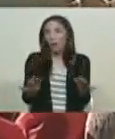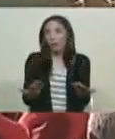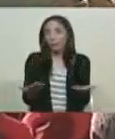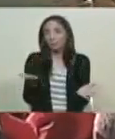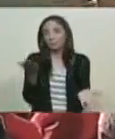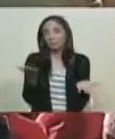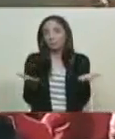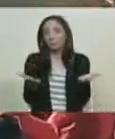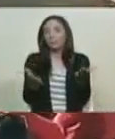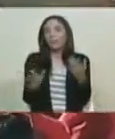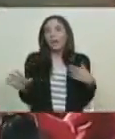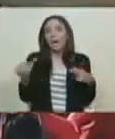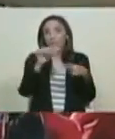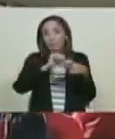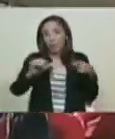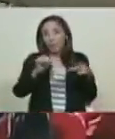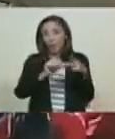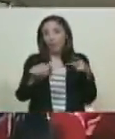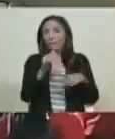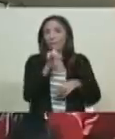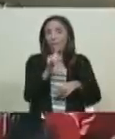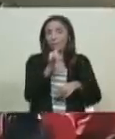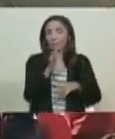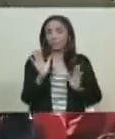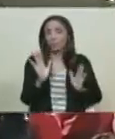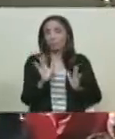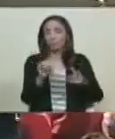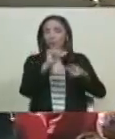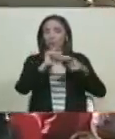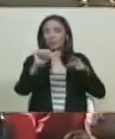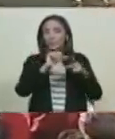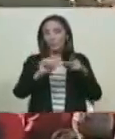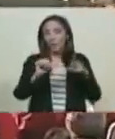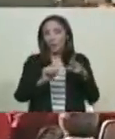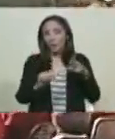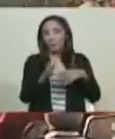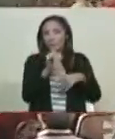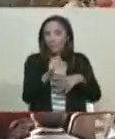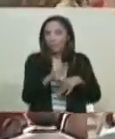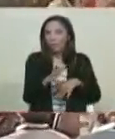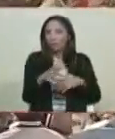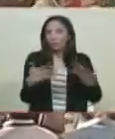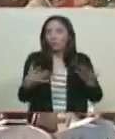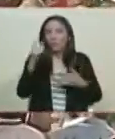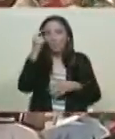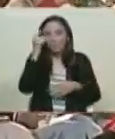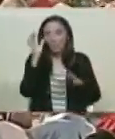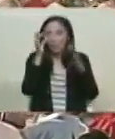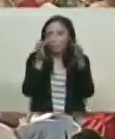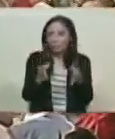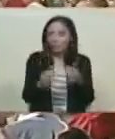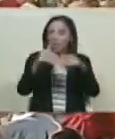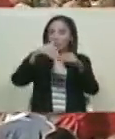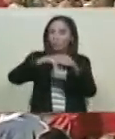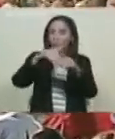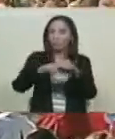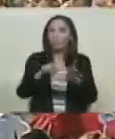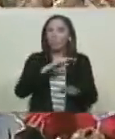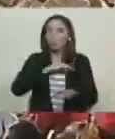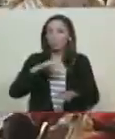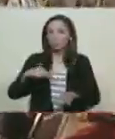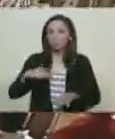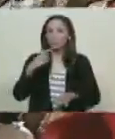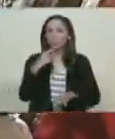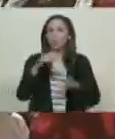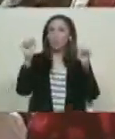el transcurso de estos días, anuncie la fecha de las elecciones, nosotros digamos: la clase